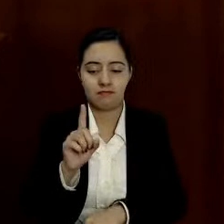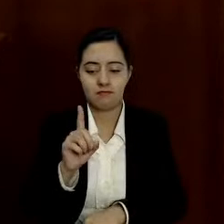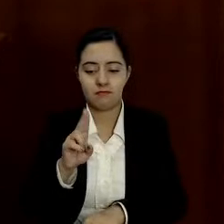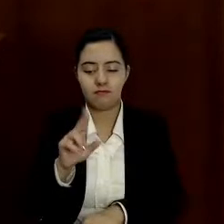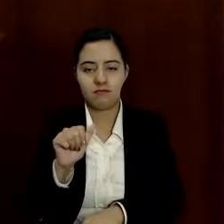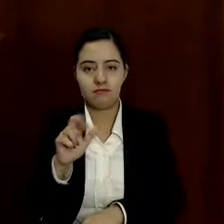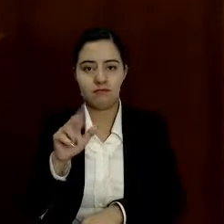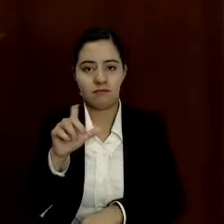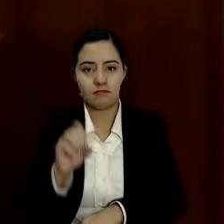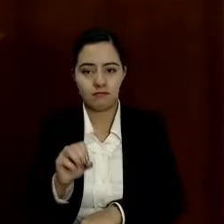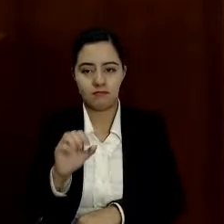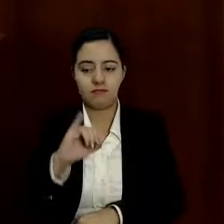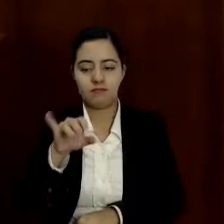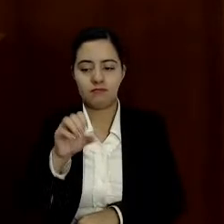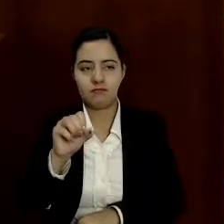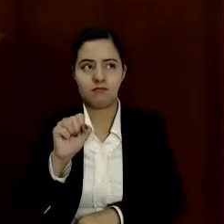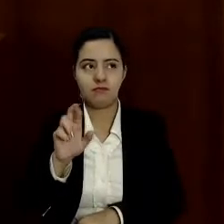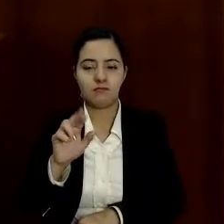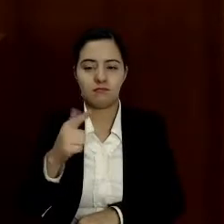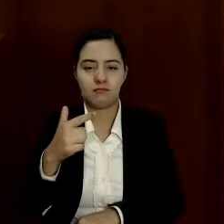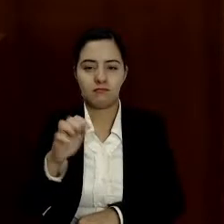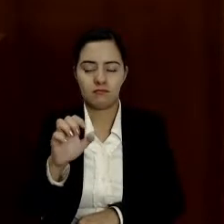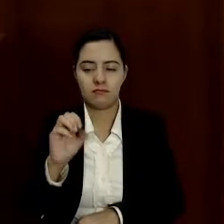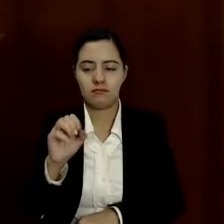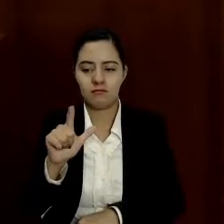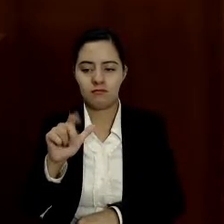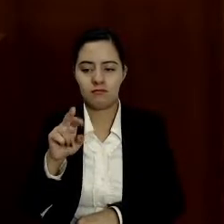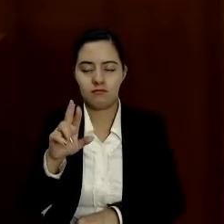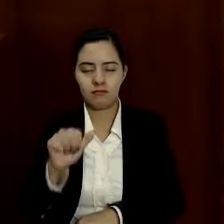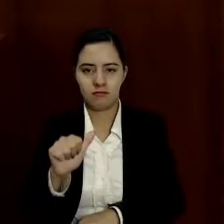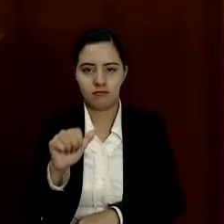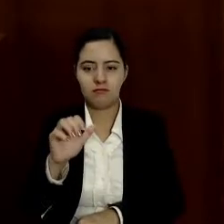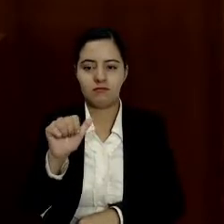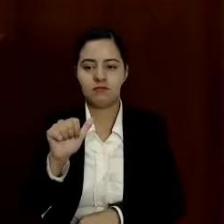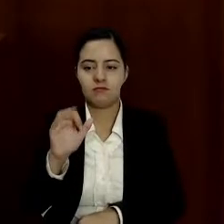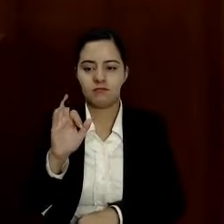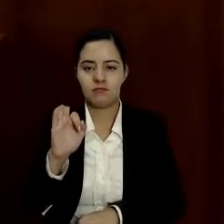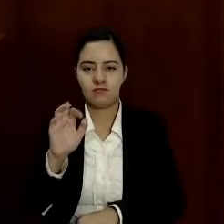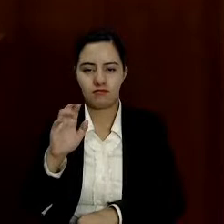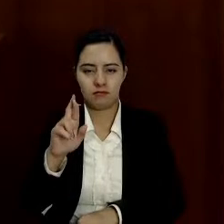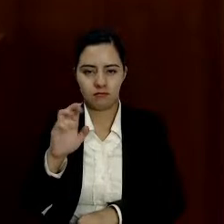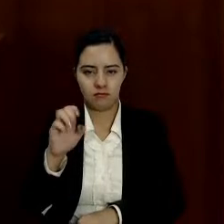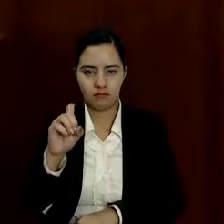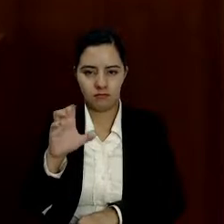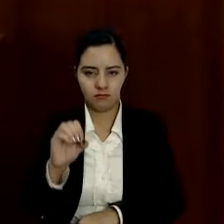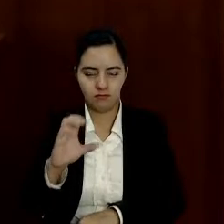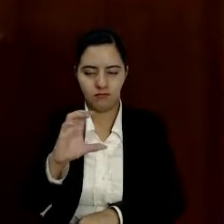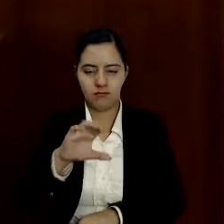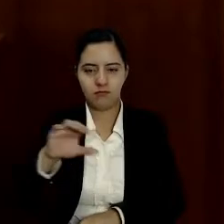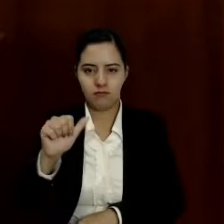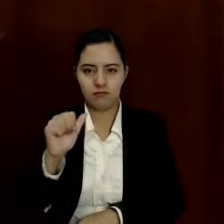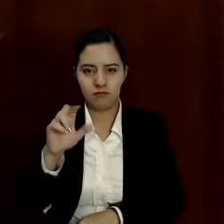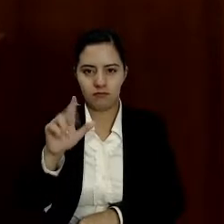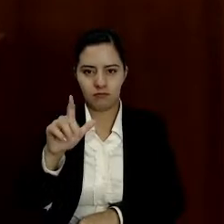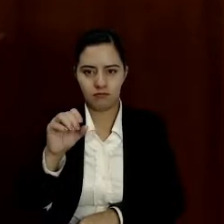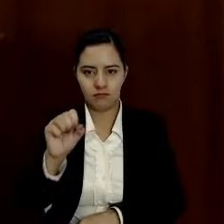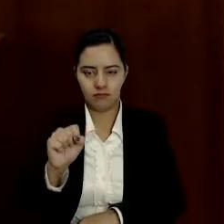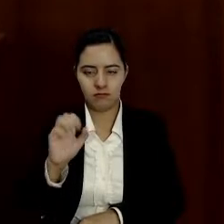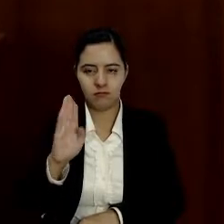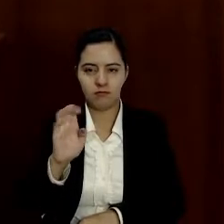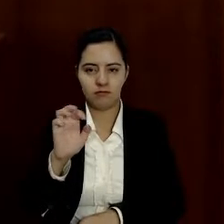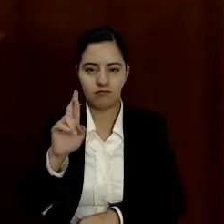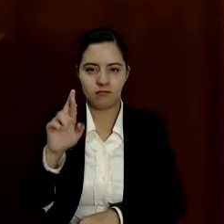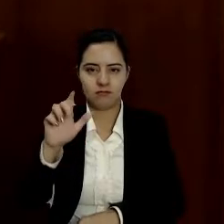Jorge Olvera García, Alfredo Barrera y Carlos Eduardo Barrera entrelazados por sus propios